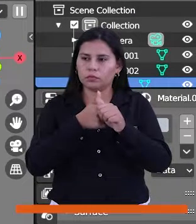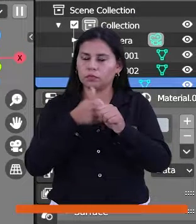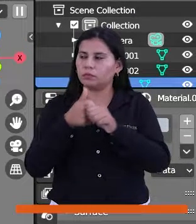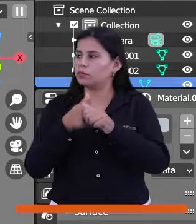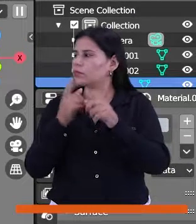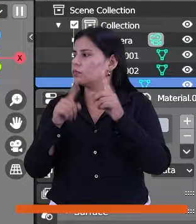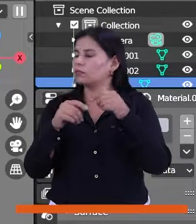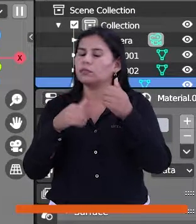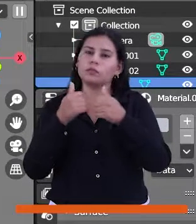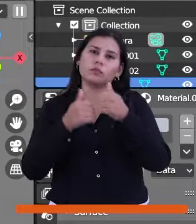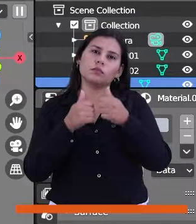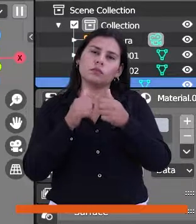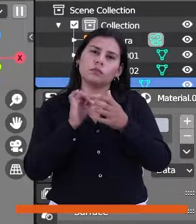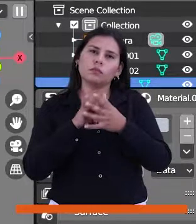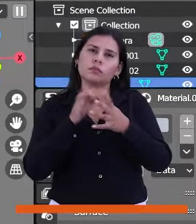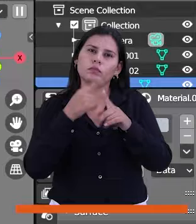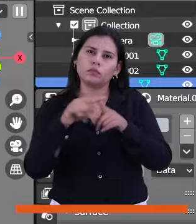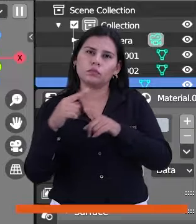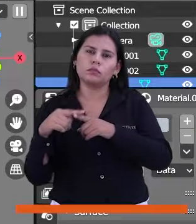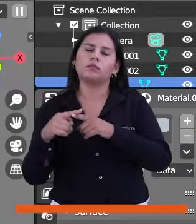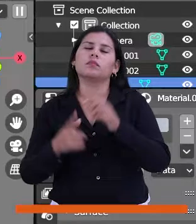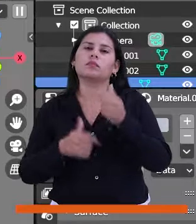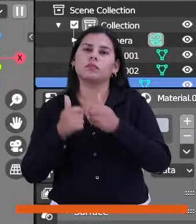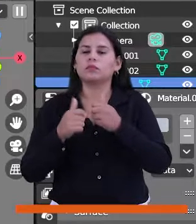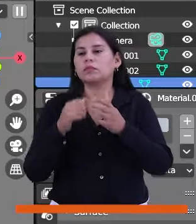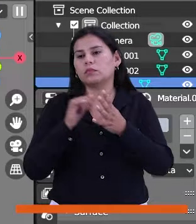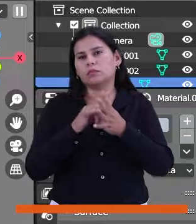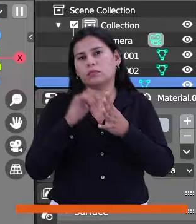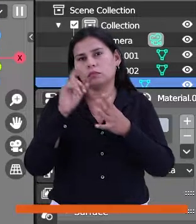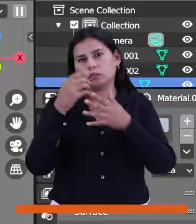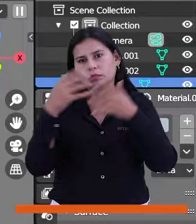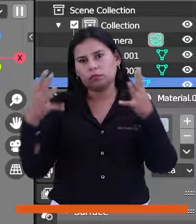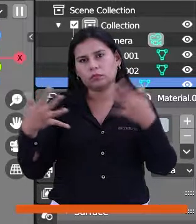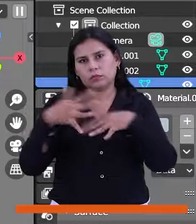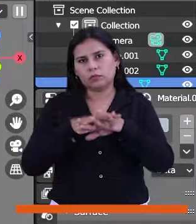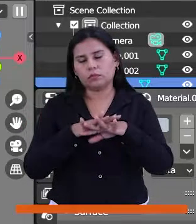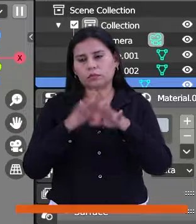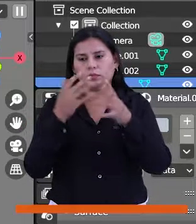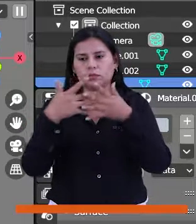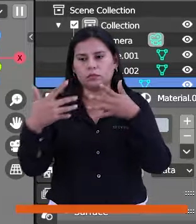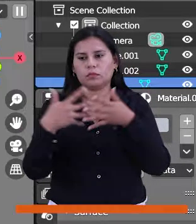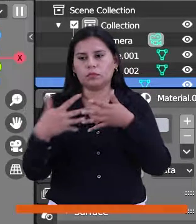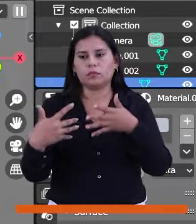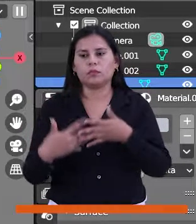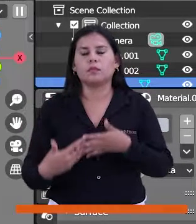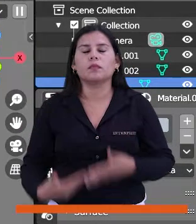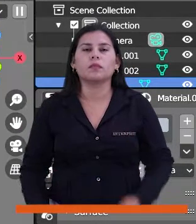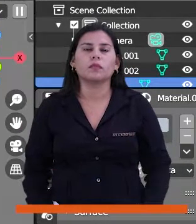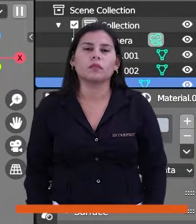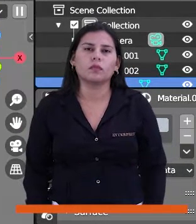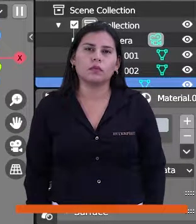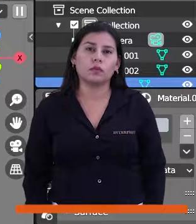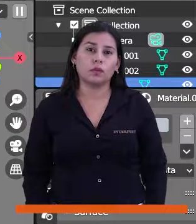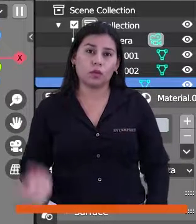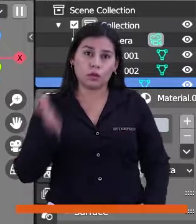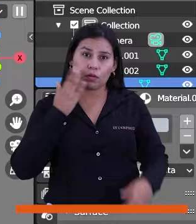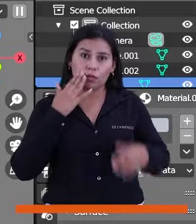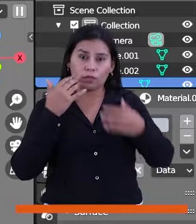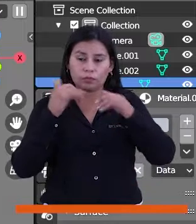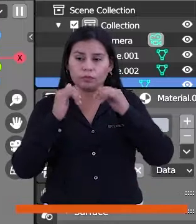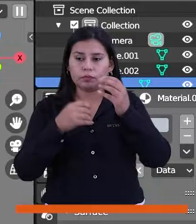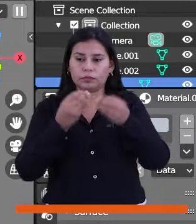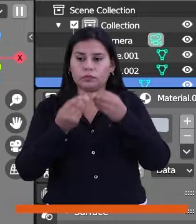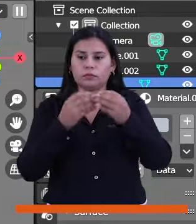Y dentro de texturas seleccionamos la opción de Image Text. Una vez seleccionado,